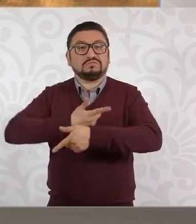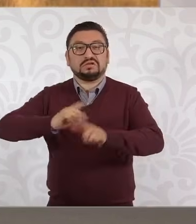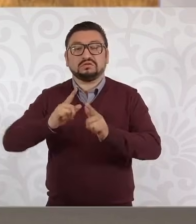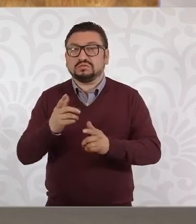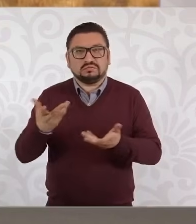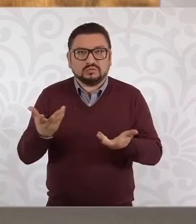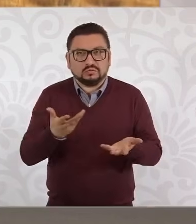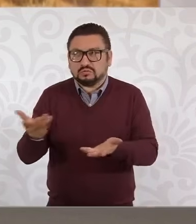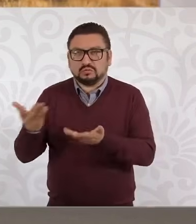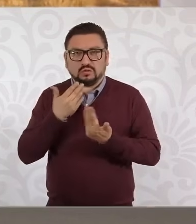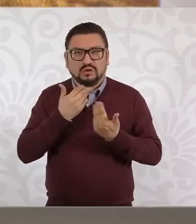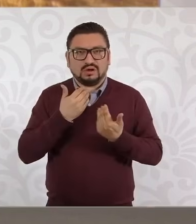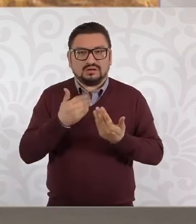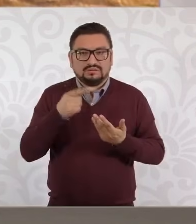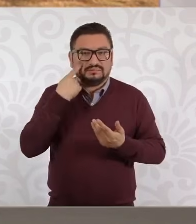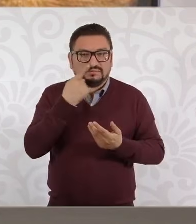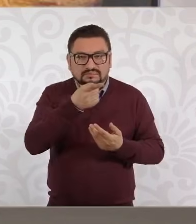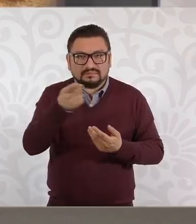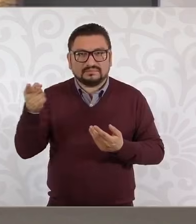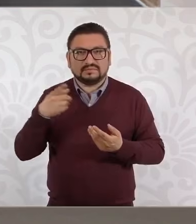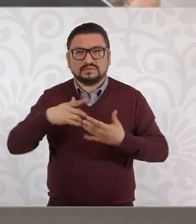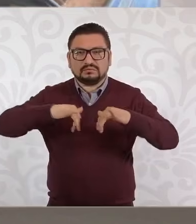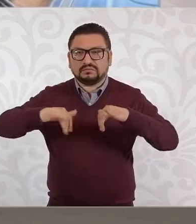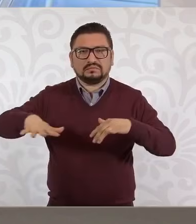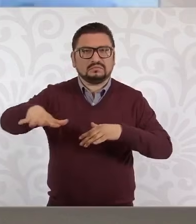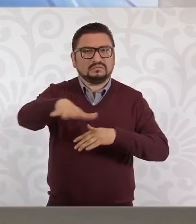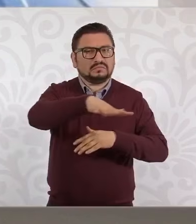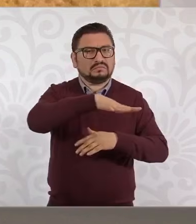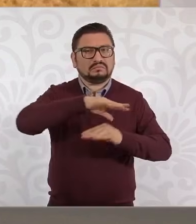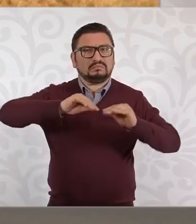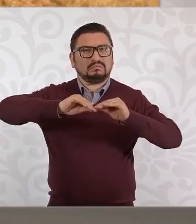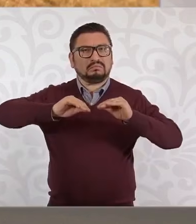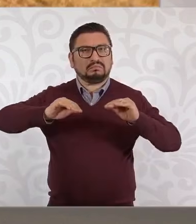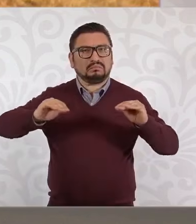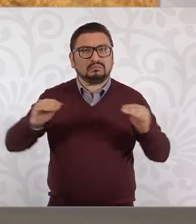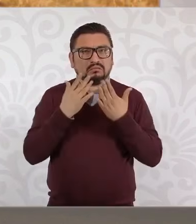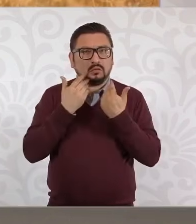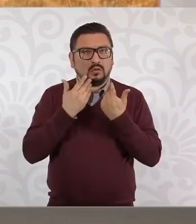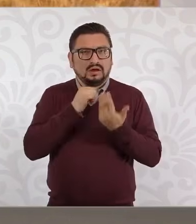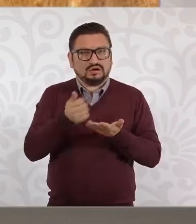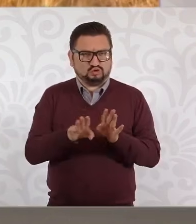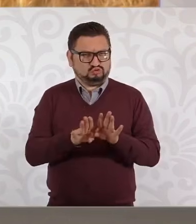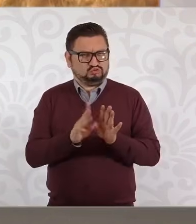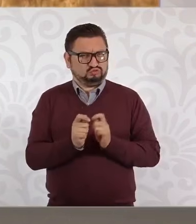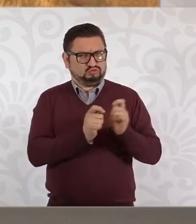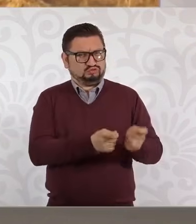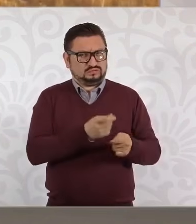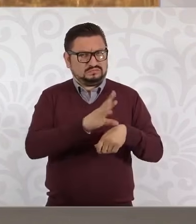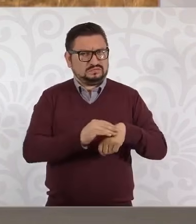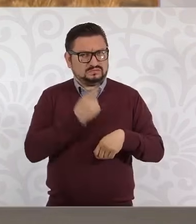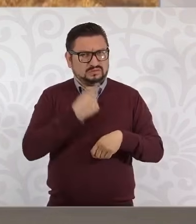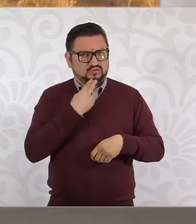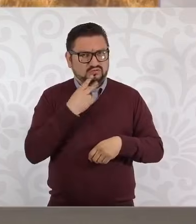no existen. Como se puede ver en las imágenes, no hay absolutamente nada. Claramente se dieron con el objetivo